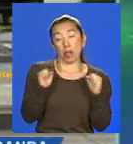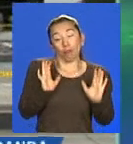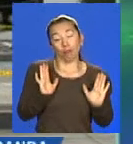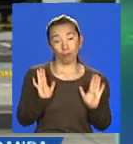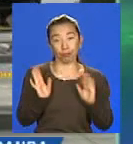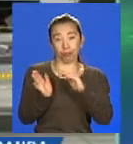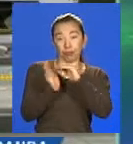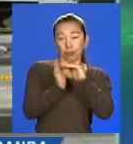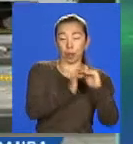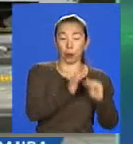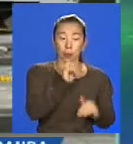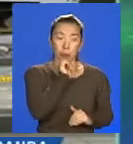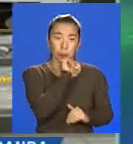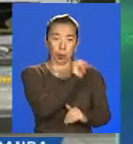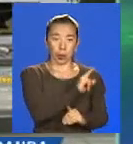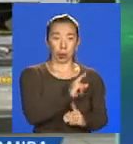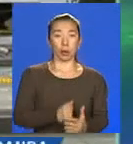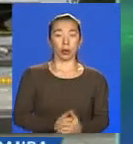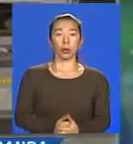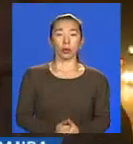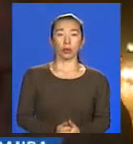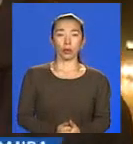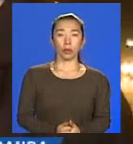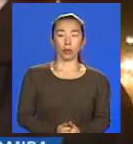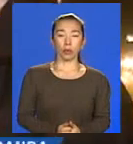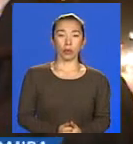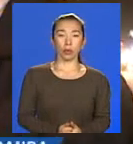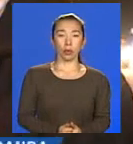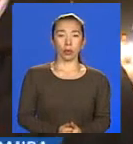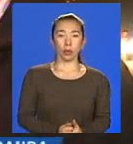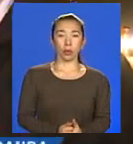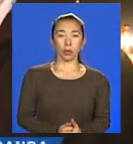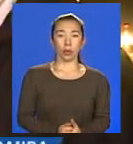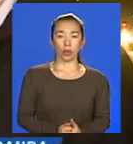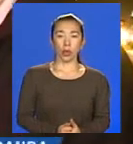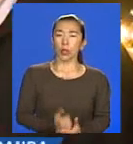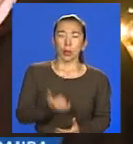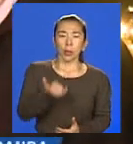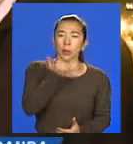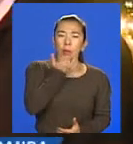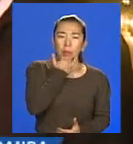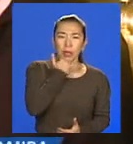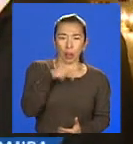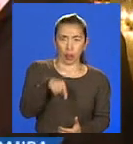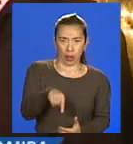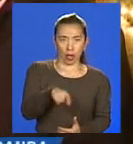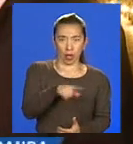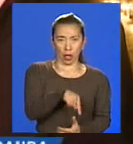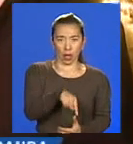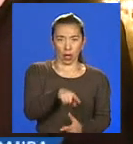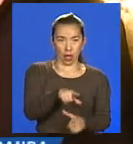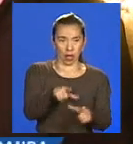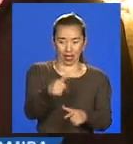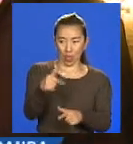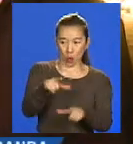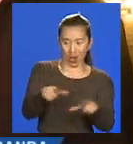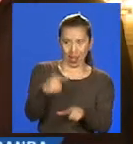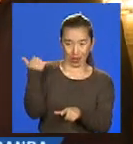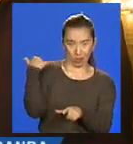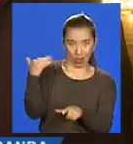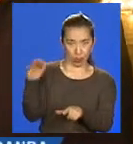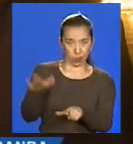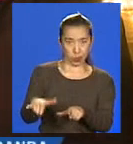Bueno, alcalde, otro hecho curioso. Pues con lo ocurrido aquí en este local que tenemos a nuestra espalda, es